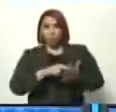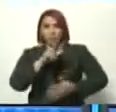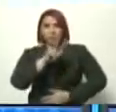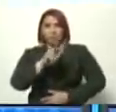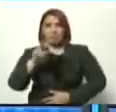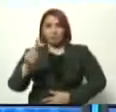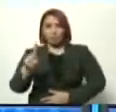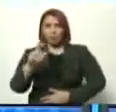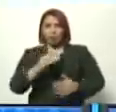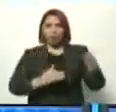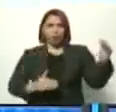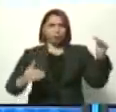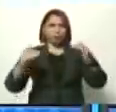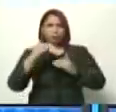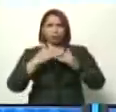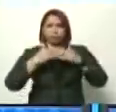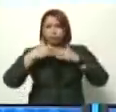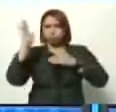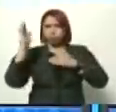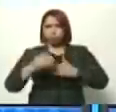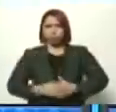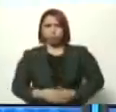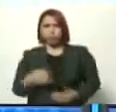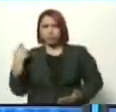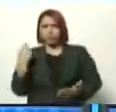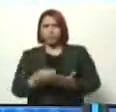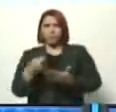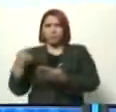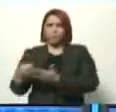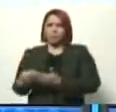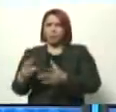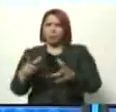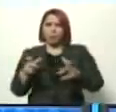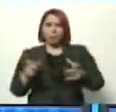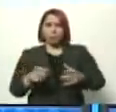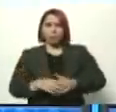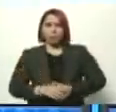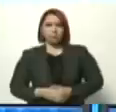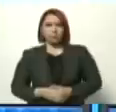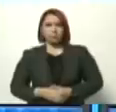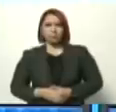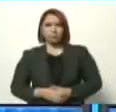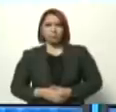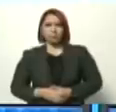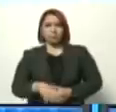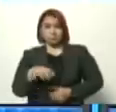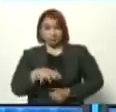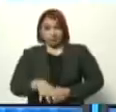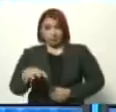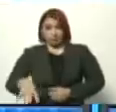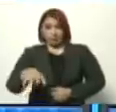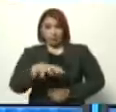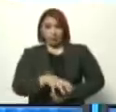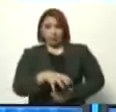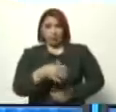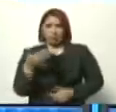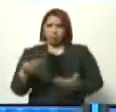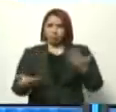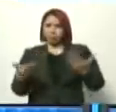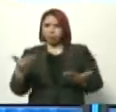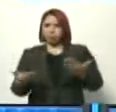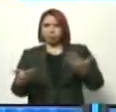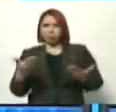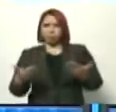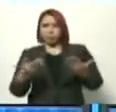duplicó la inversión extraordinaria en las regiones, en comparación a los años